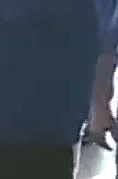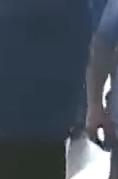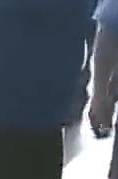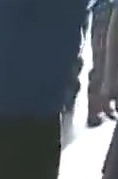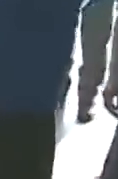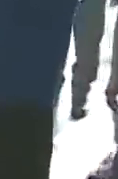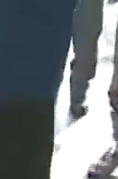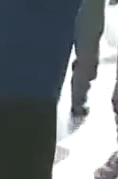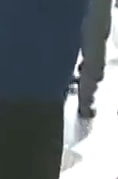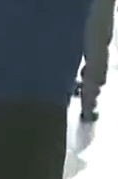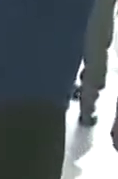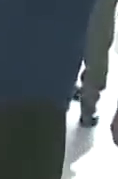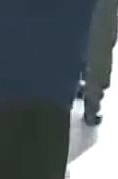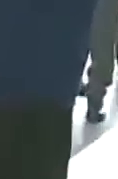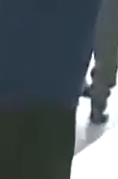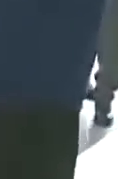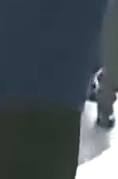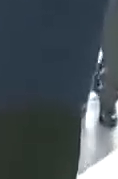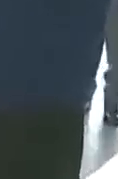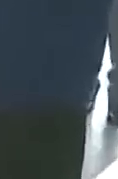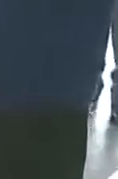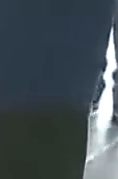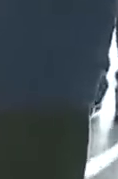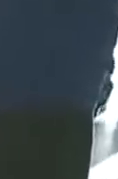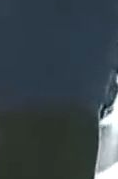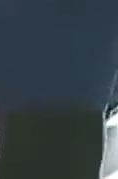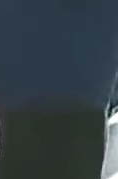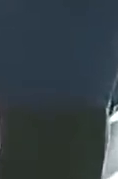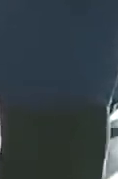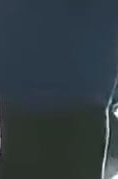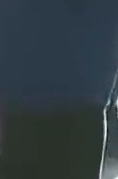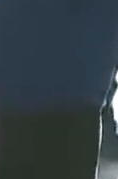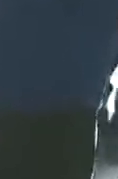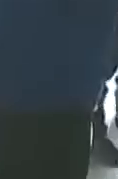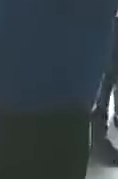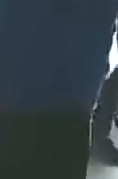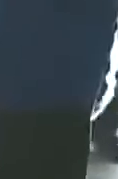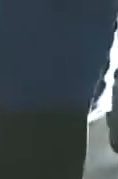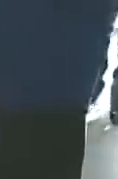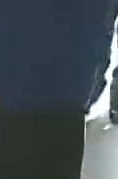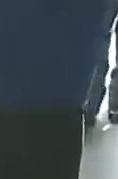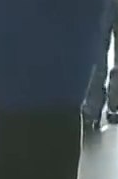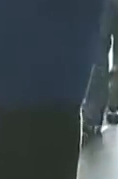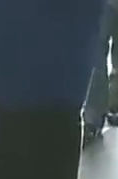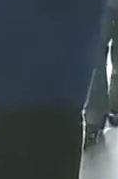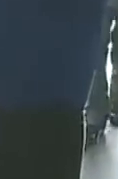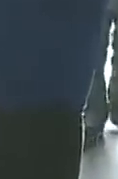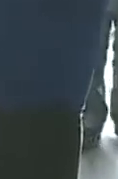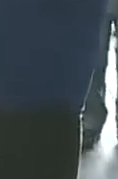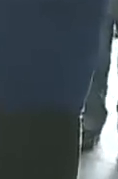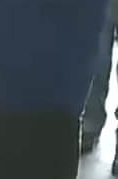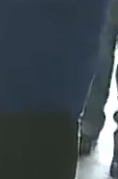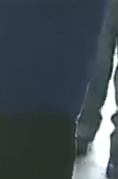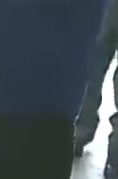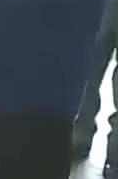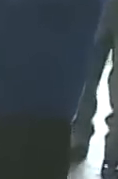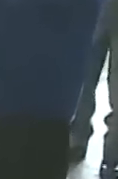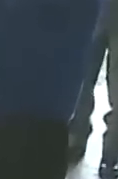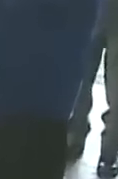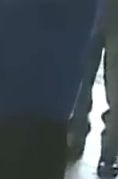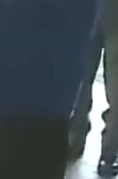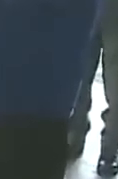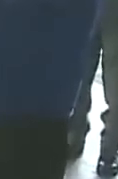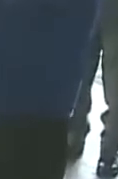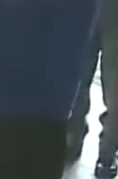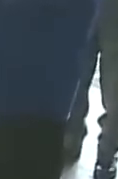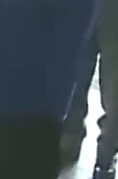crecimiento productivo y económico del país. En este momento uno de los trabajadores le explica el proceso de cómo se realiza